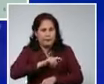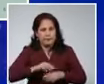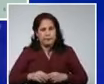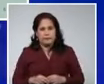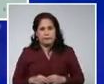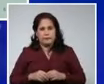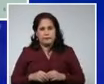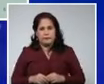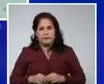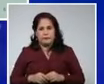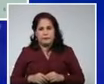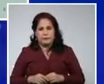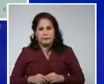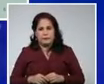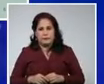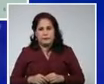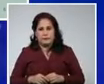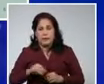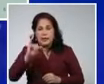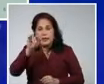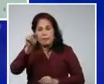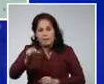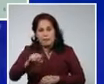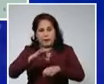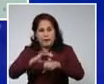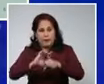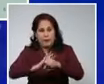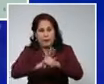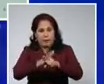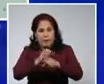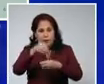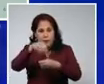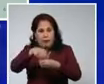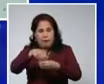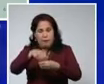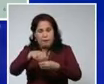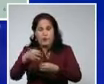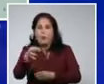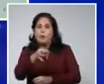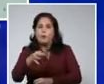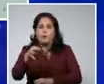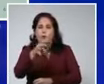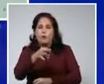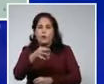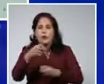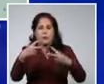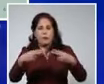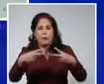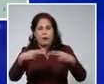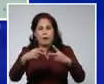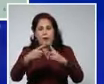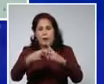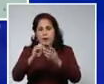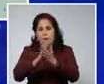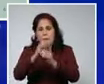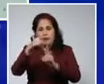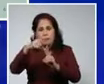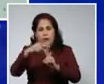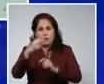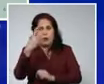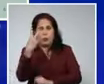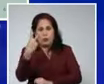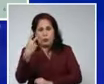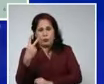ocasiones, 6 casos autóctonos ayer, en el municipio de Cárdenas y Matanzas, 2 en cada